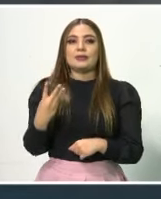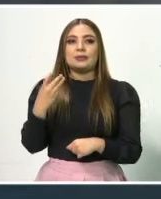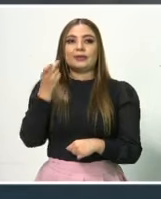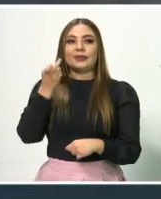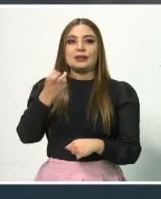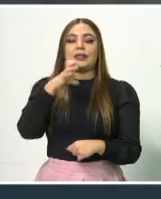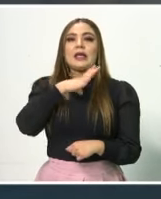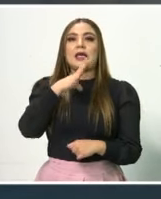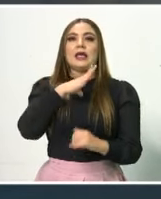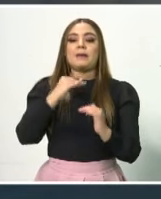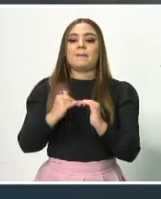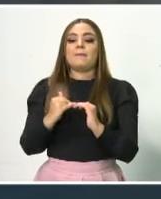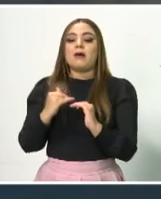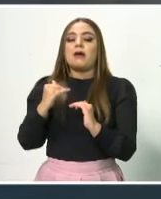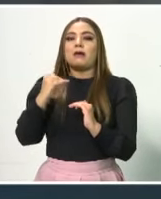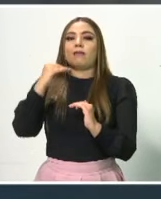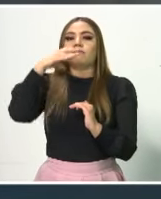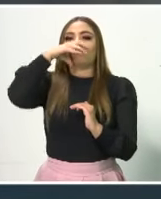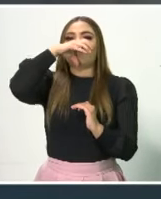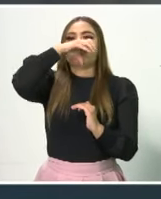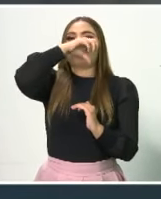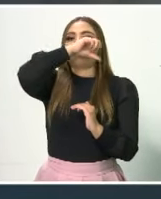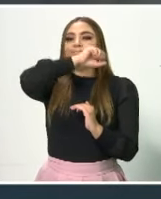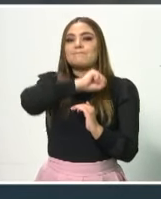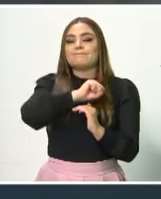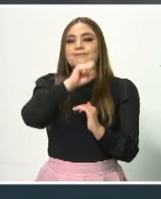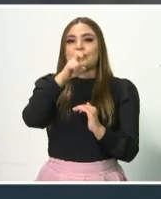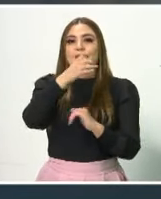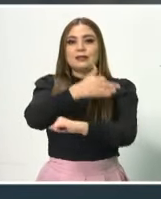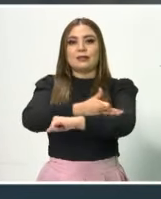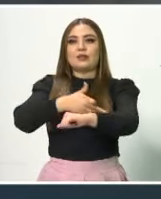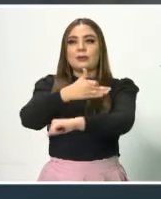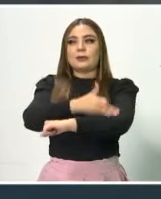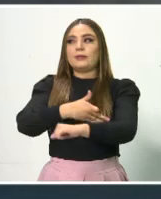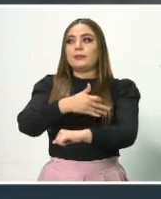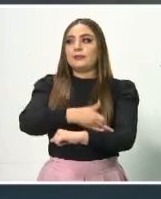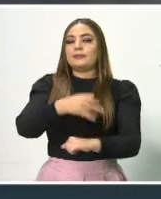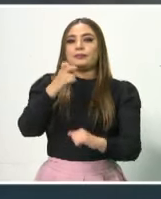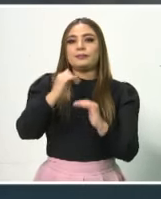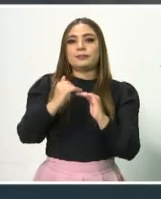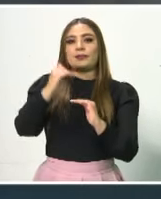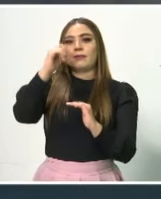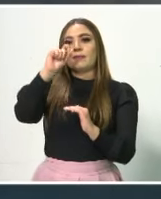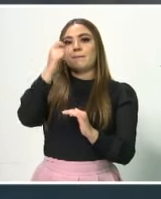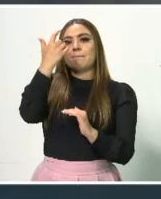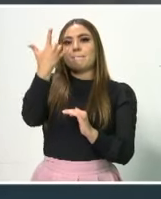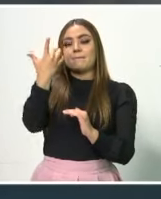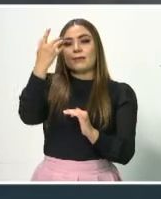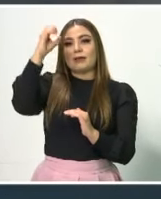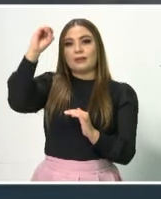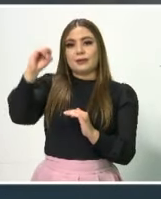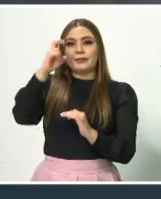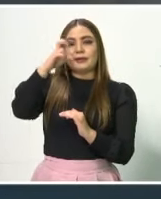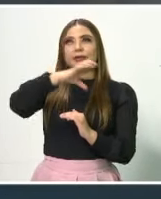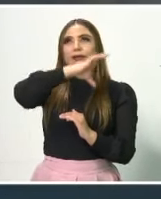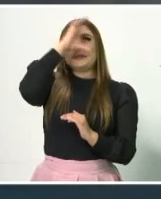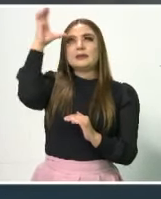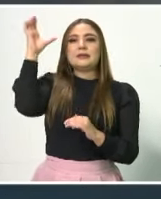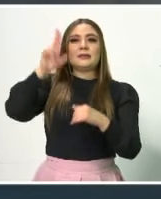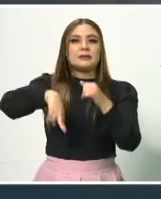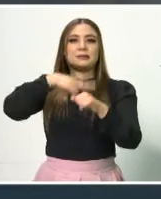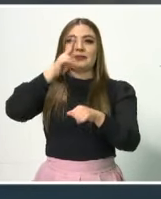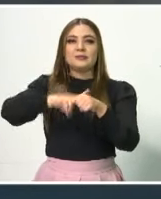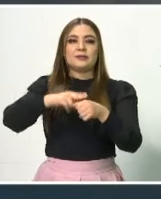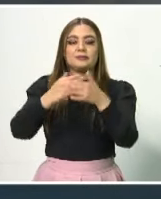este incremento en las temperaturas. Sobre todo esta tarde, la máxima será de 35 grados, cielo mayormente despejado. Esta